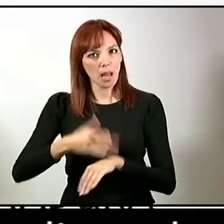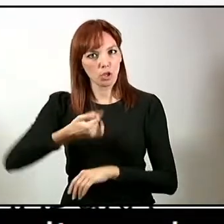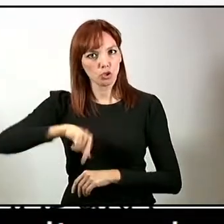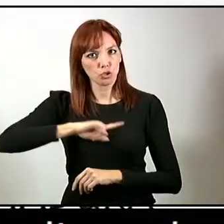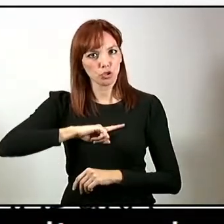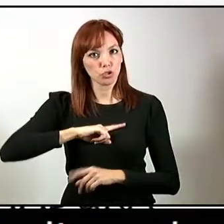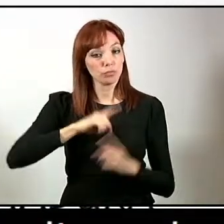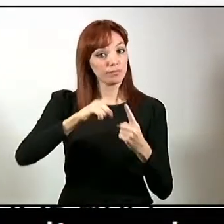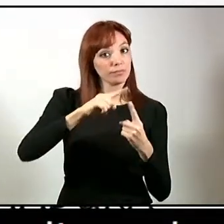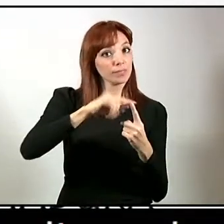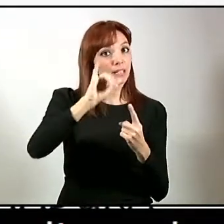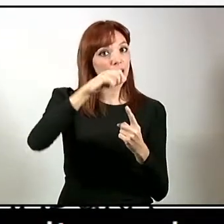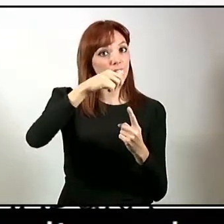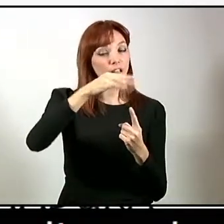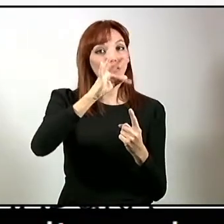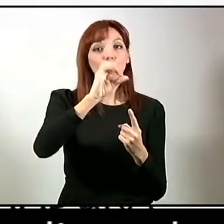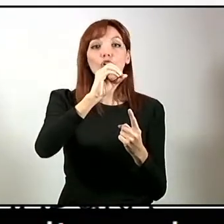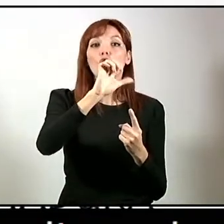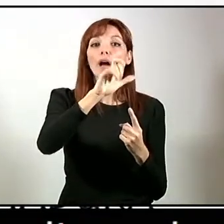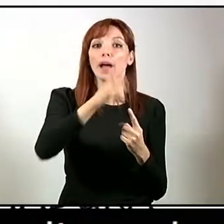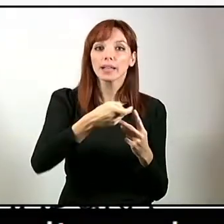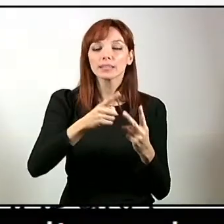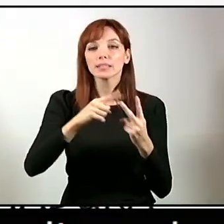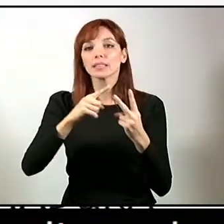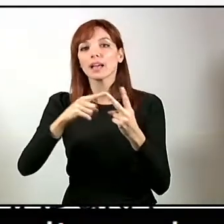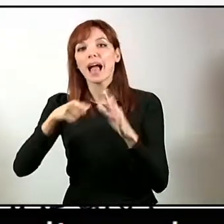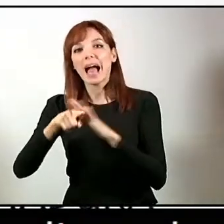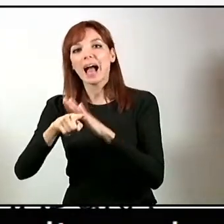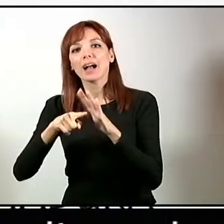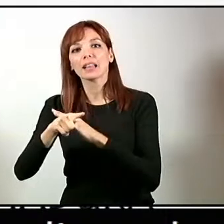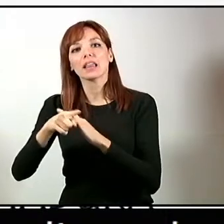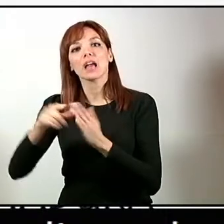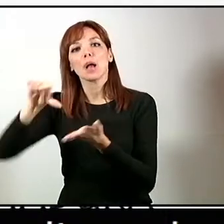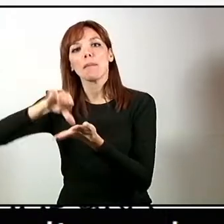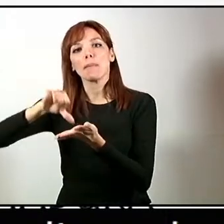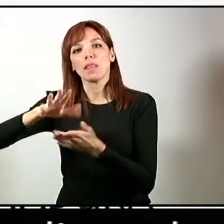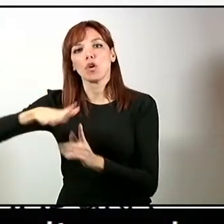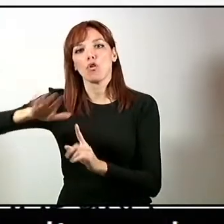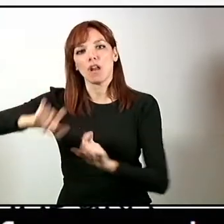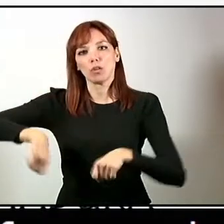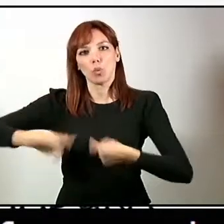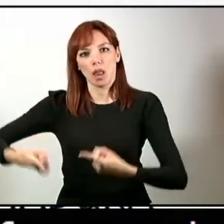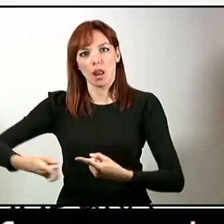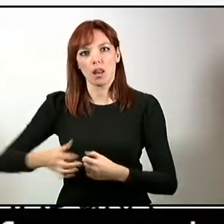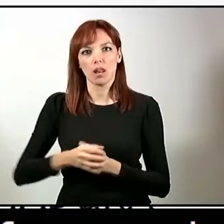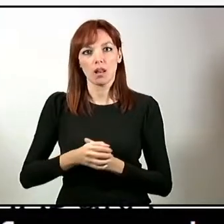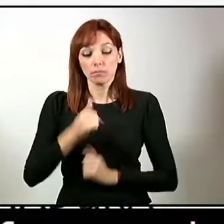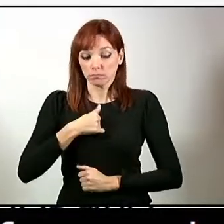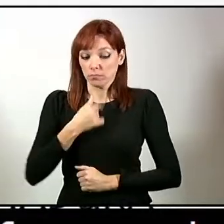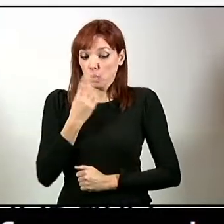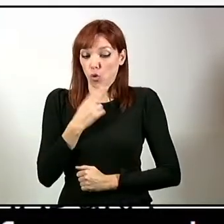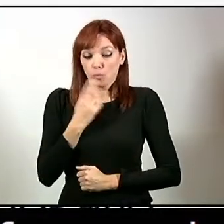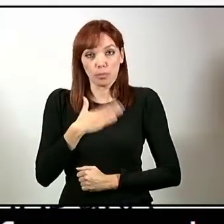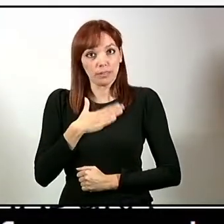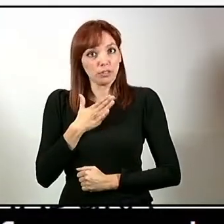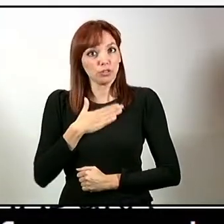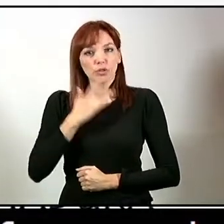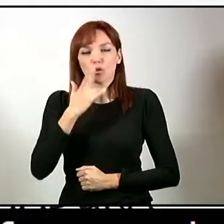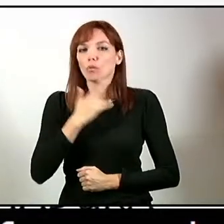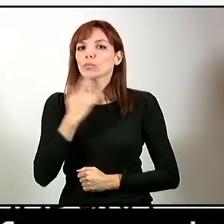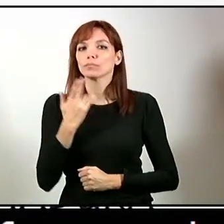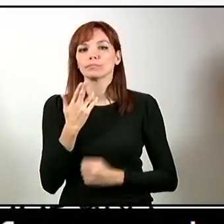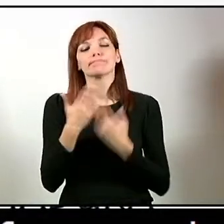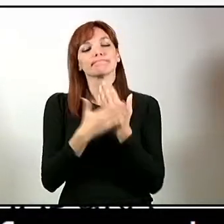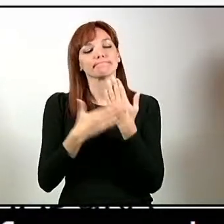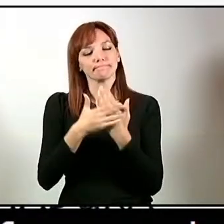el Infoex y los agentes del medio natural. Ese es nuestro compromiso, ese es el compromiso del Gobierno de